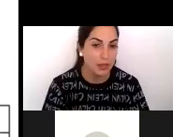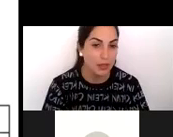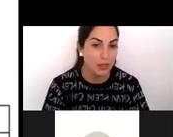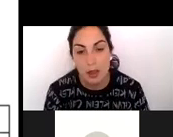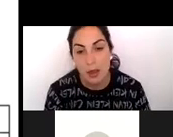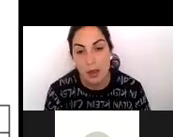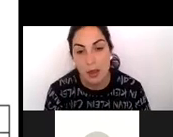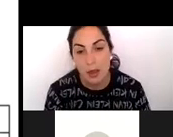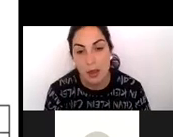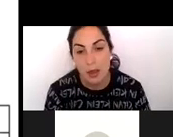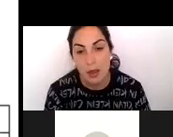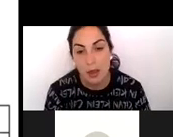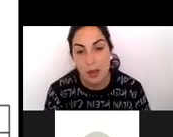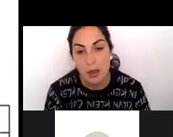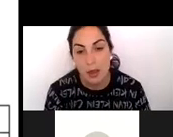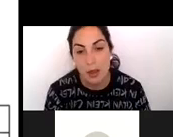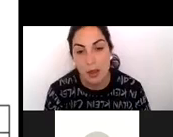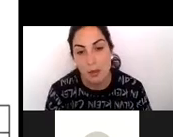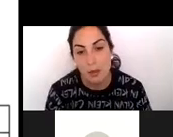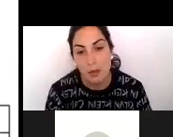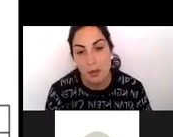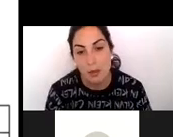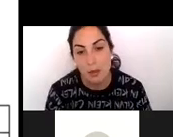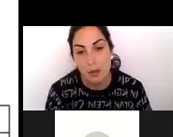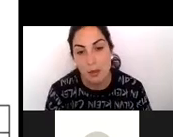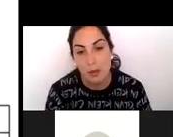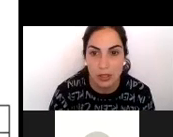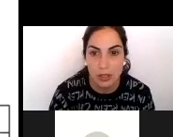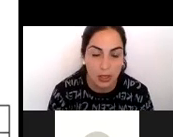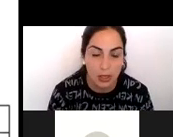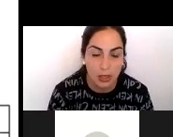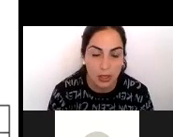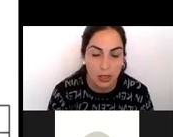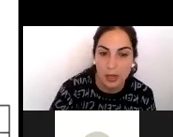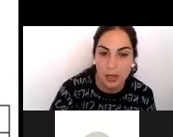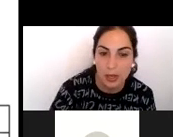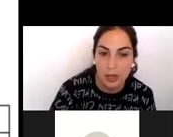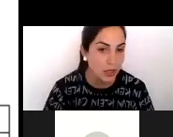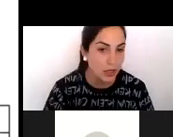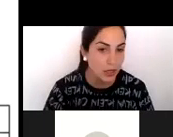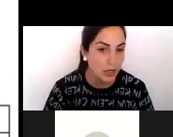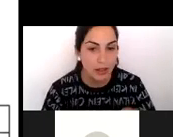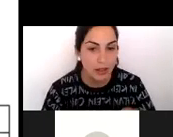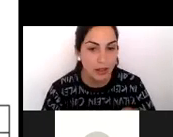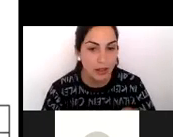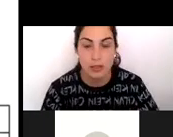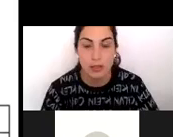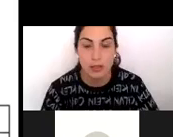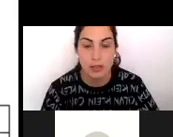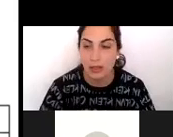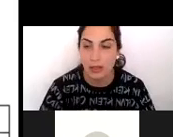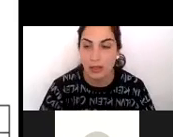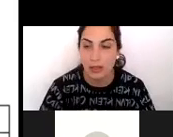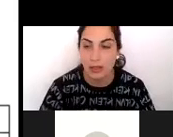editorial. Por ejemplo, puedo mostrar una revista, entonces, si yo les pregunto qué línea editorial sigue, ustedes pueden poner es más política, es más